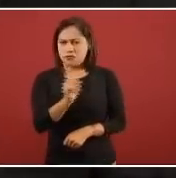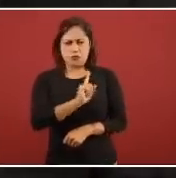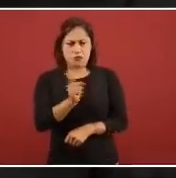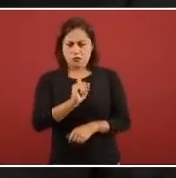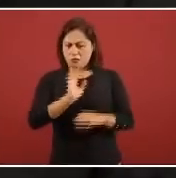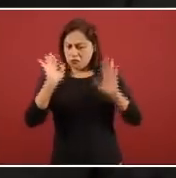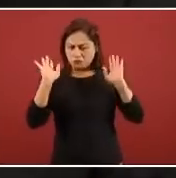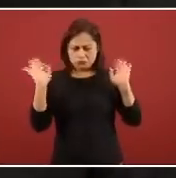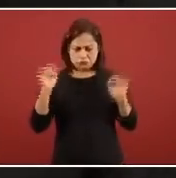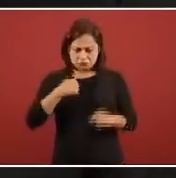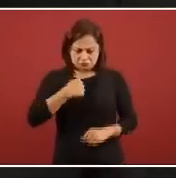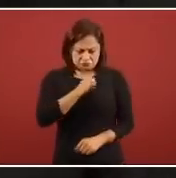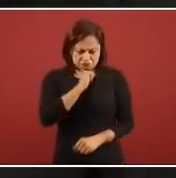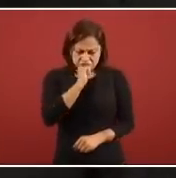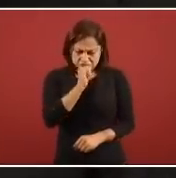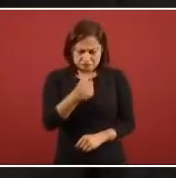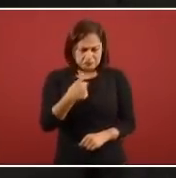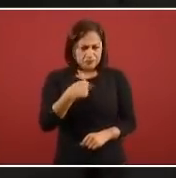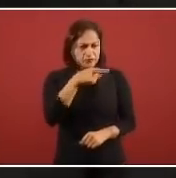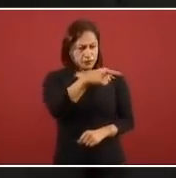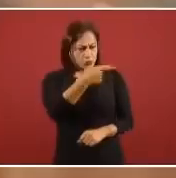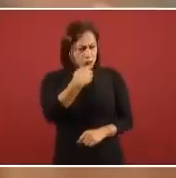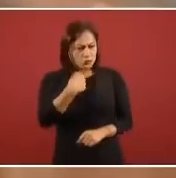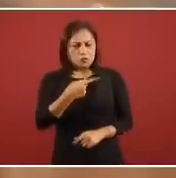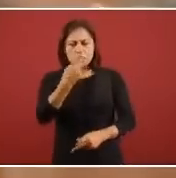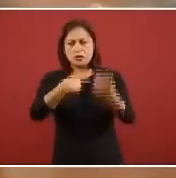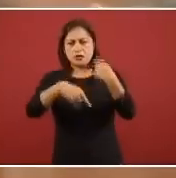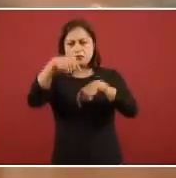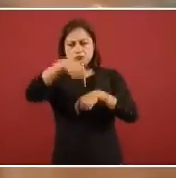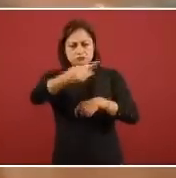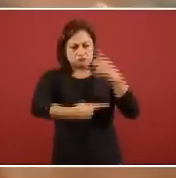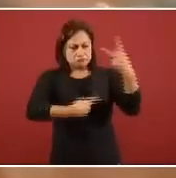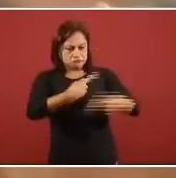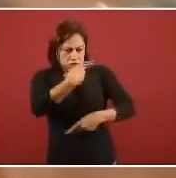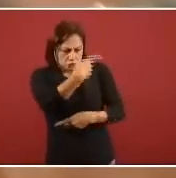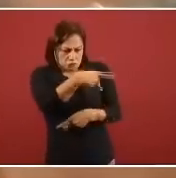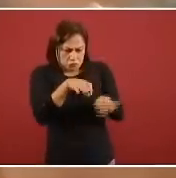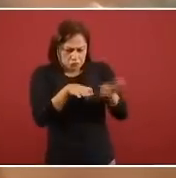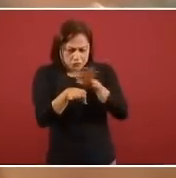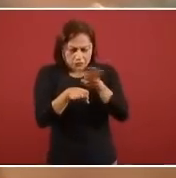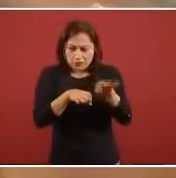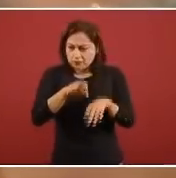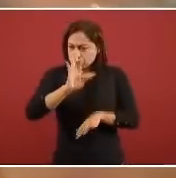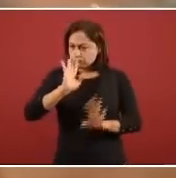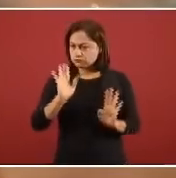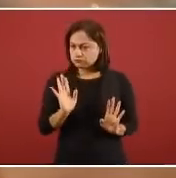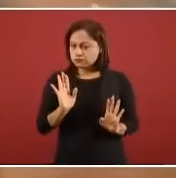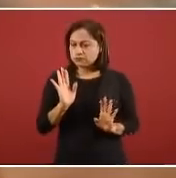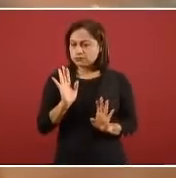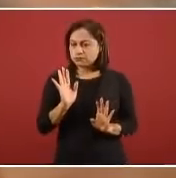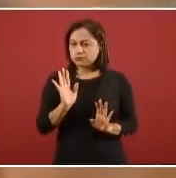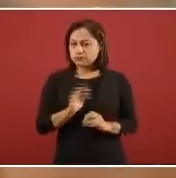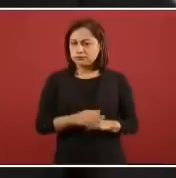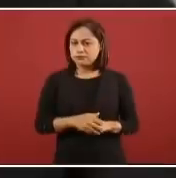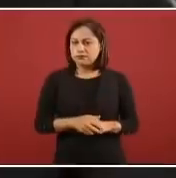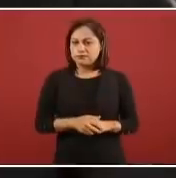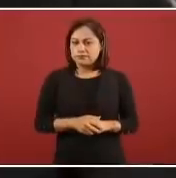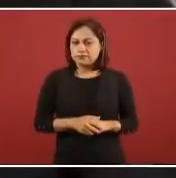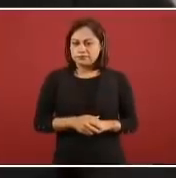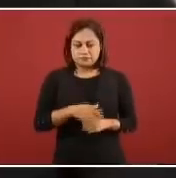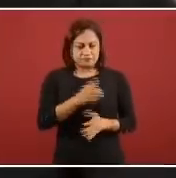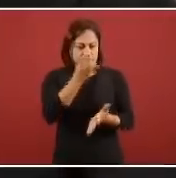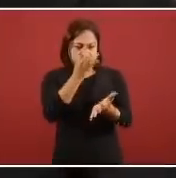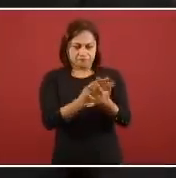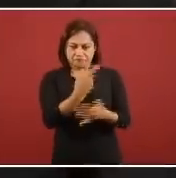Estabas cumpliendo con tu responsabilidad, estabas haciendo tu